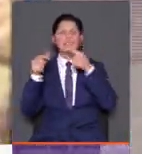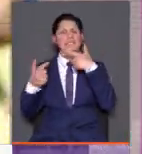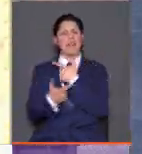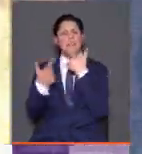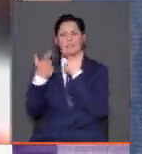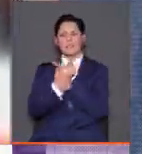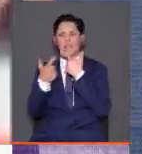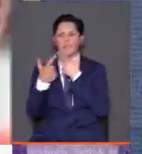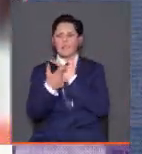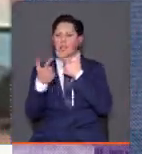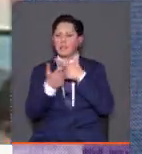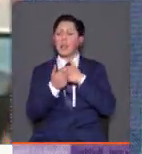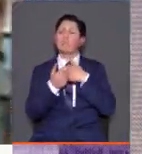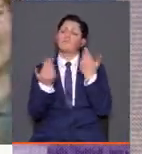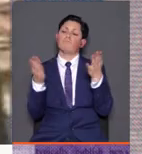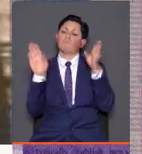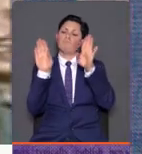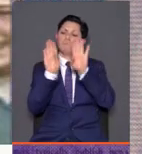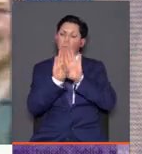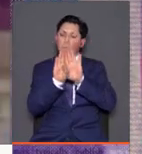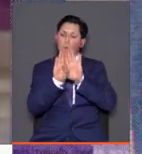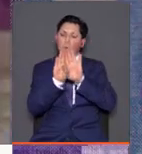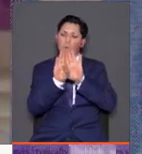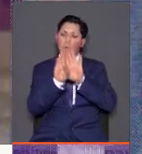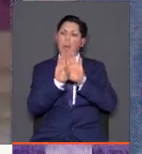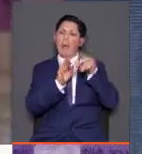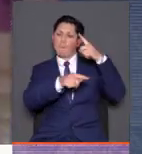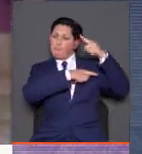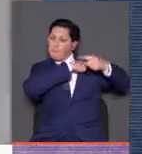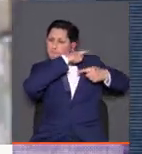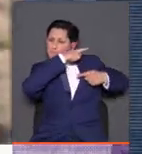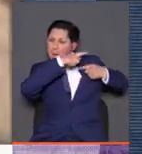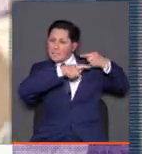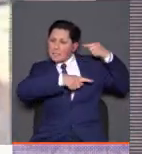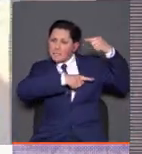Cierre de ciclo para un programa que es parte de nuestra historia, de nuestra